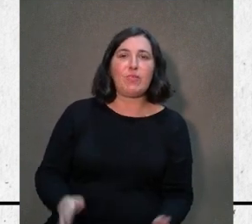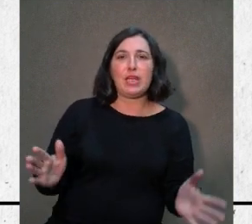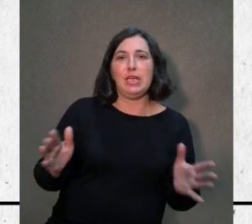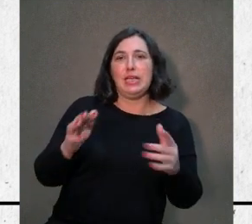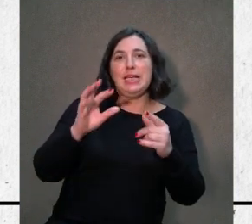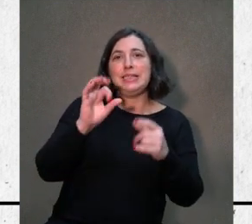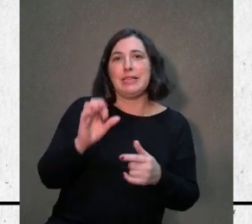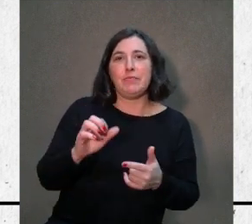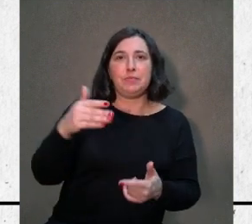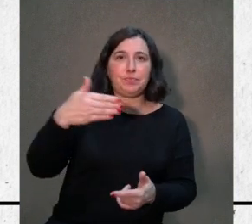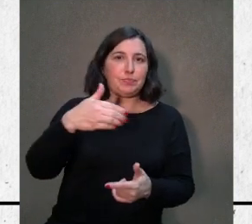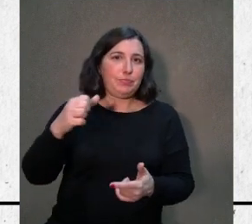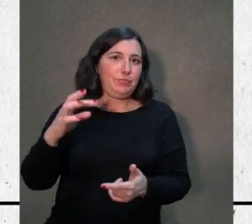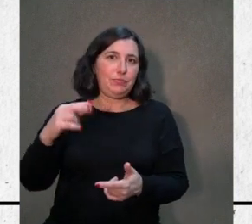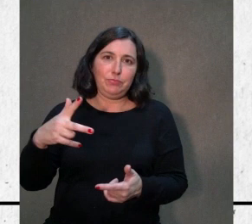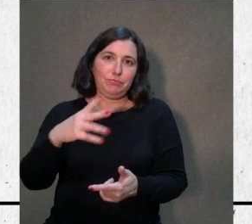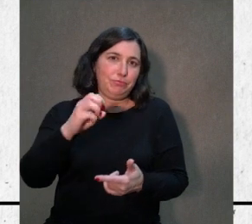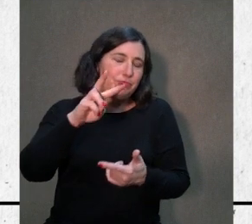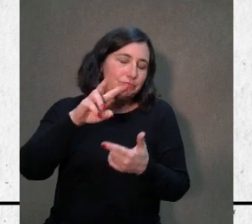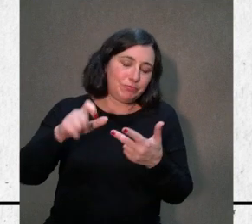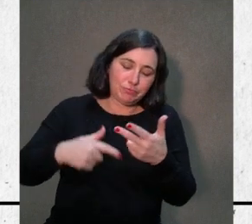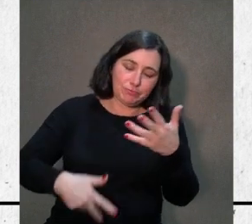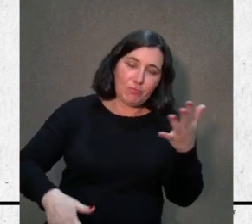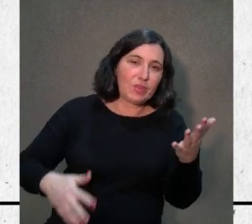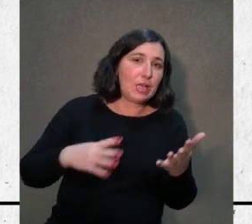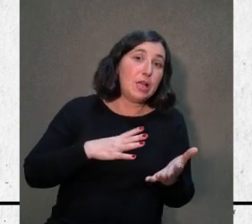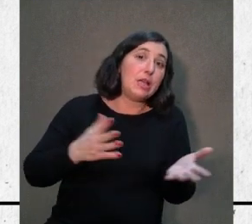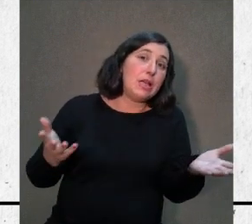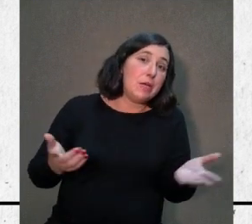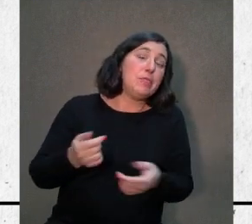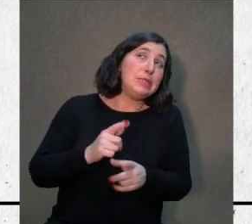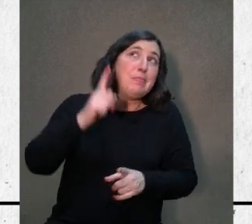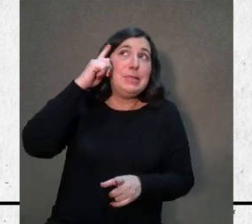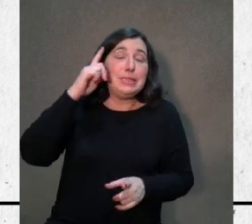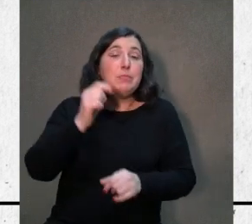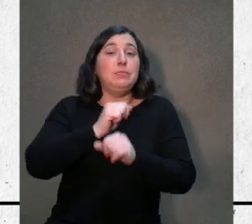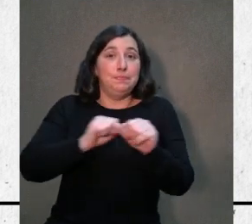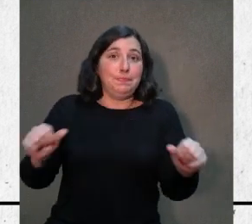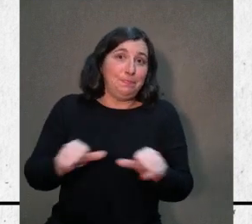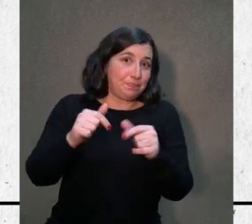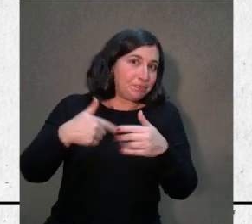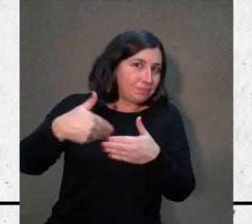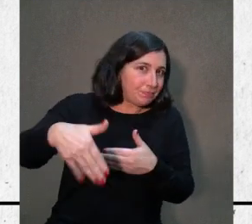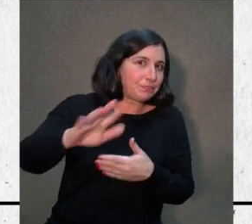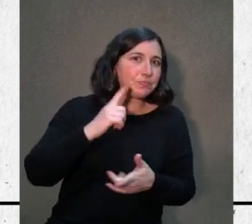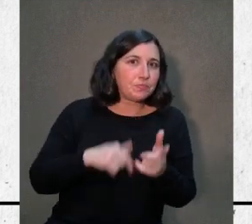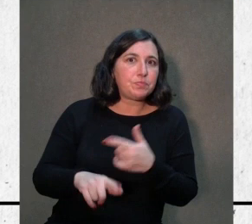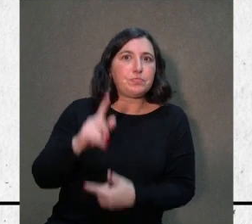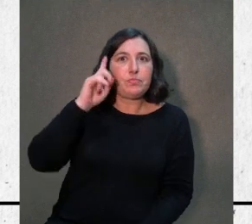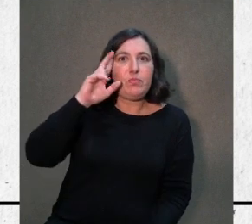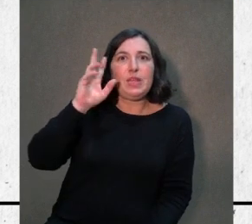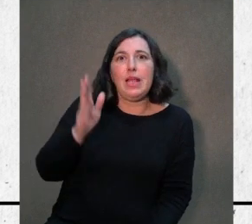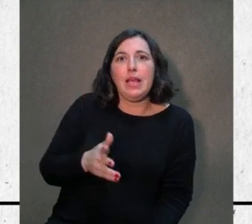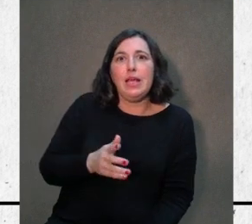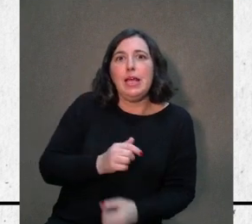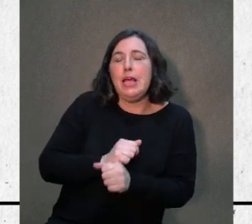Tercera Sinfonía de Beethoven, de Heroica. Bueno, seguramente lo hagamos en su momento. Pero a mí,